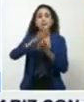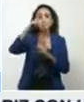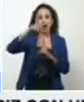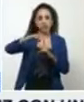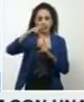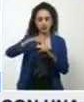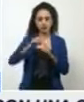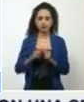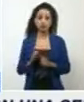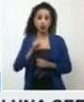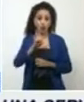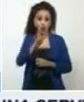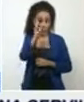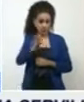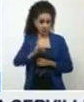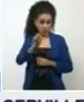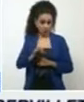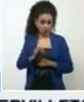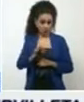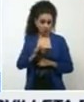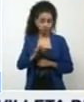cuatro casos, tres de la misma